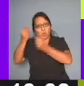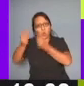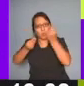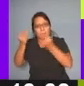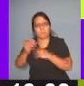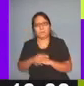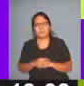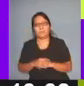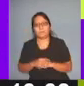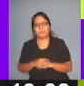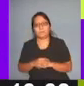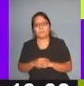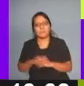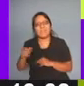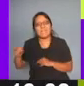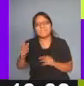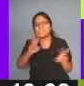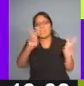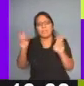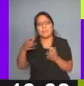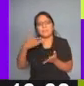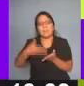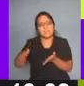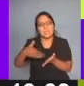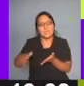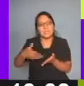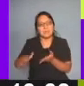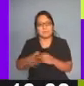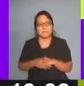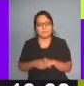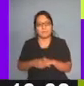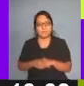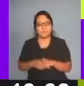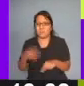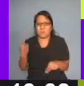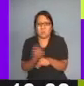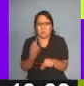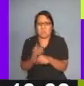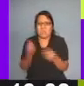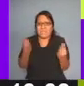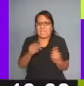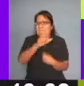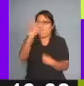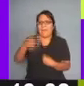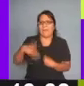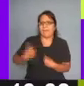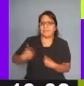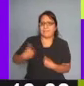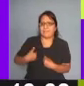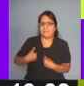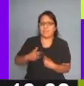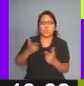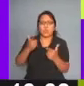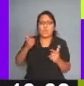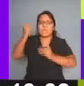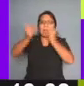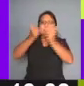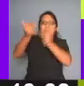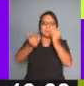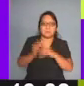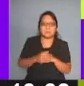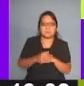es la discriminación. Nosotros no podemos tener un país que no tenga formación ni educación en